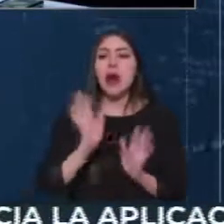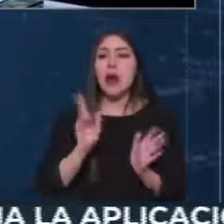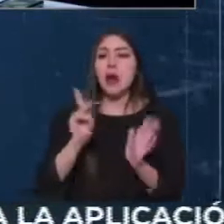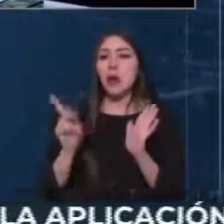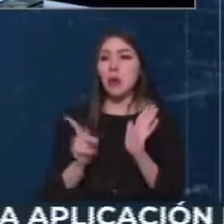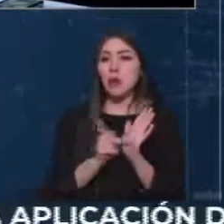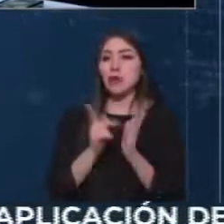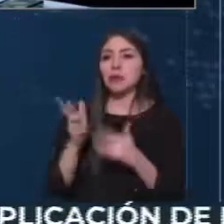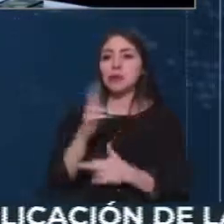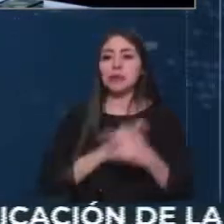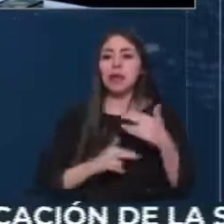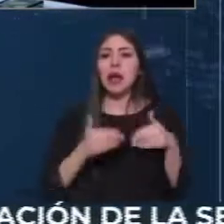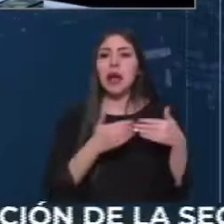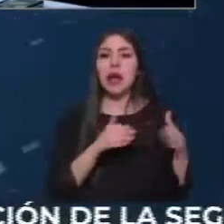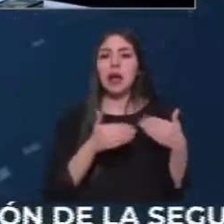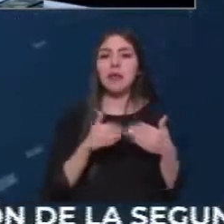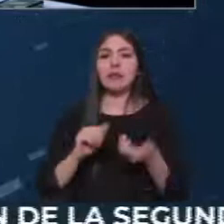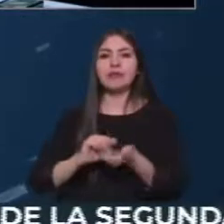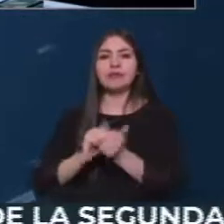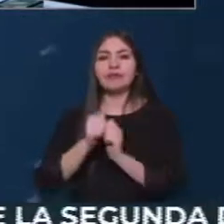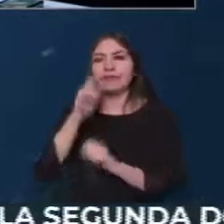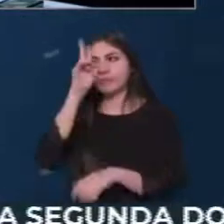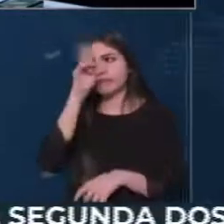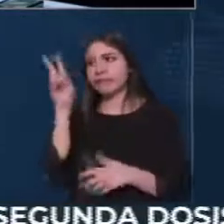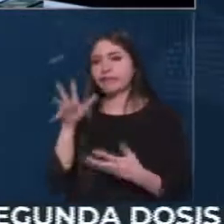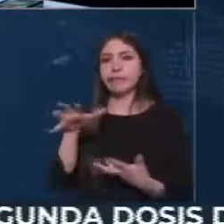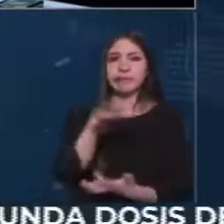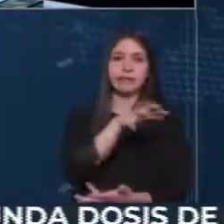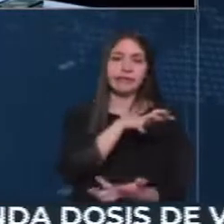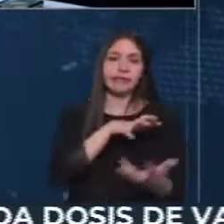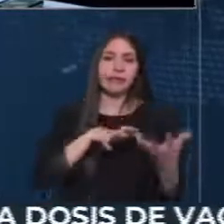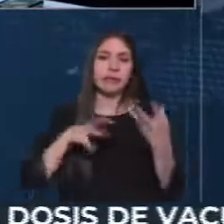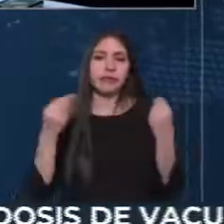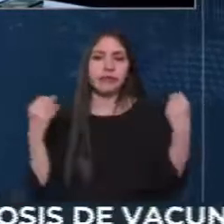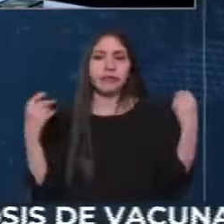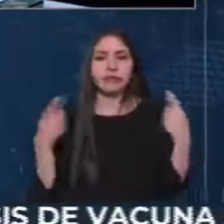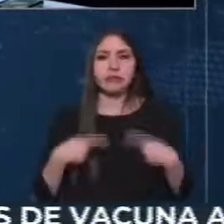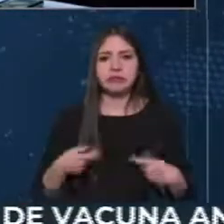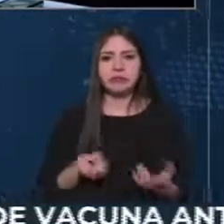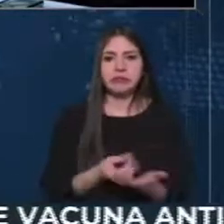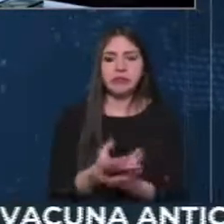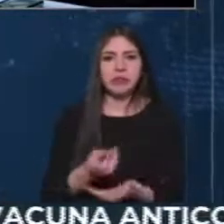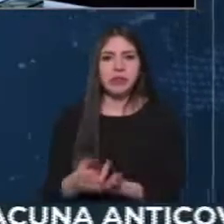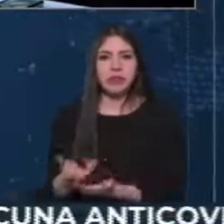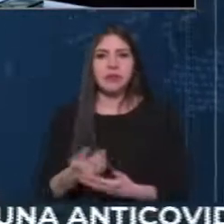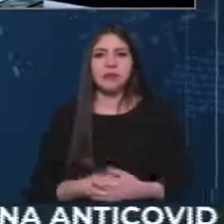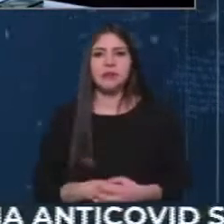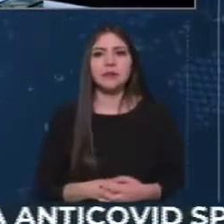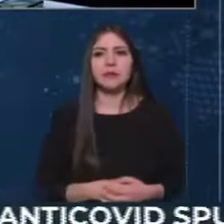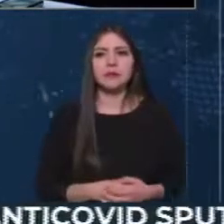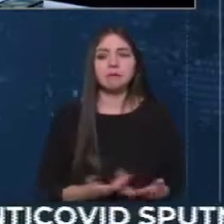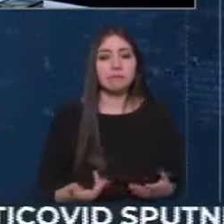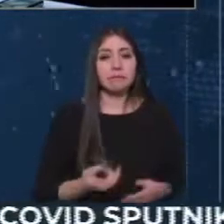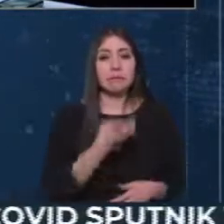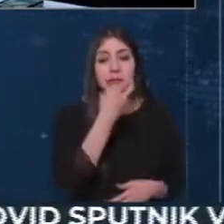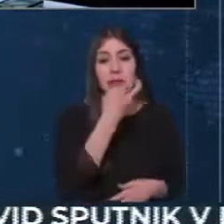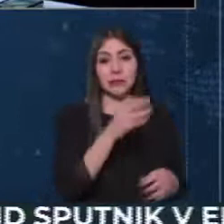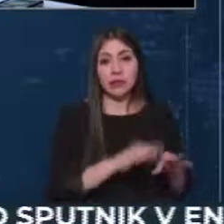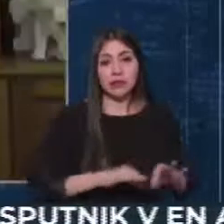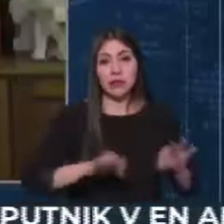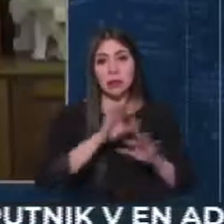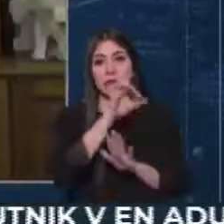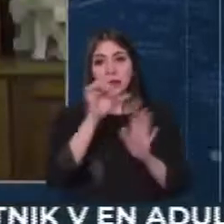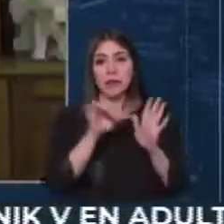abrirse se vuelve absolutamente caótico? Bueno, de eso también hay una lección importante, ¿no? Porque India, el primer ministro,